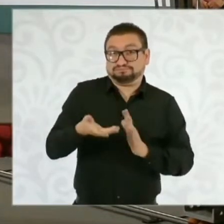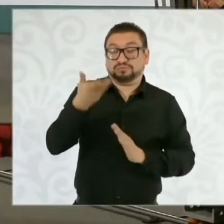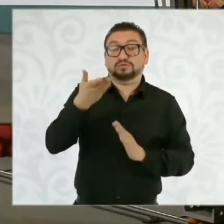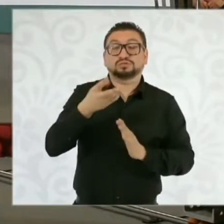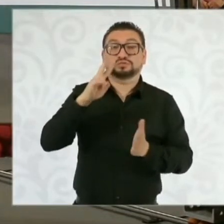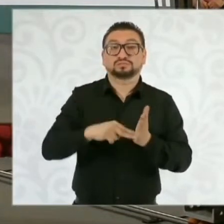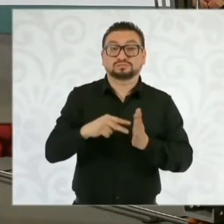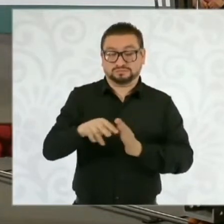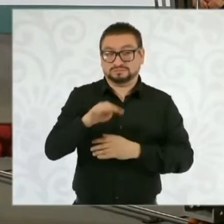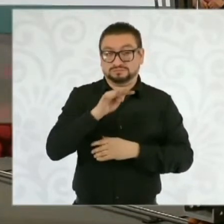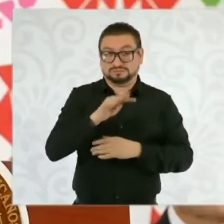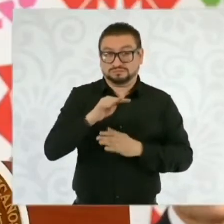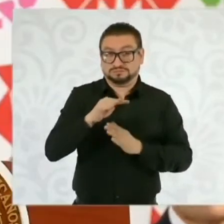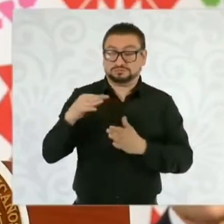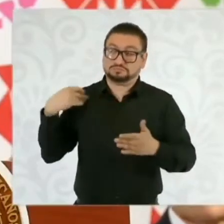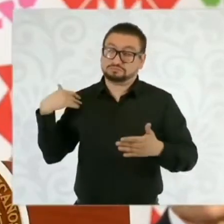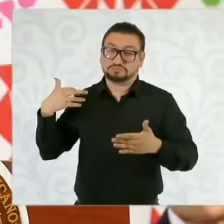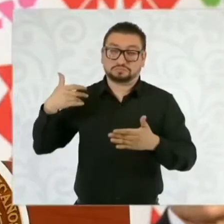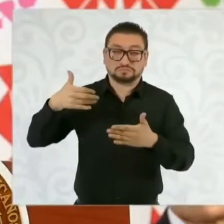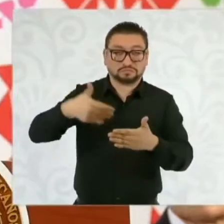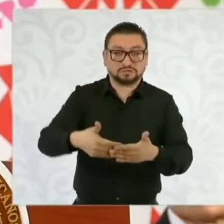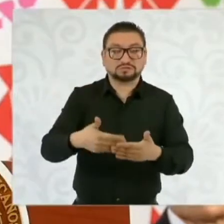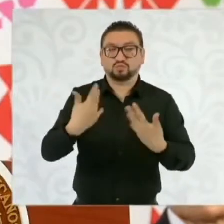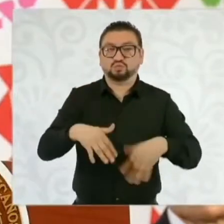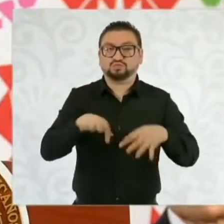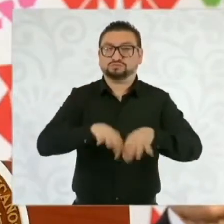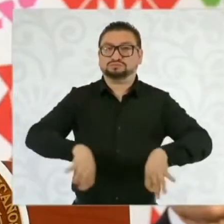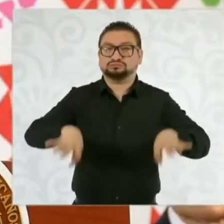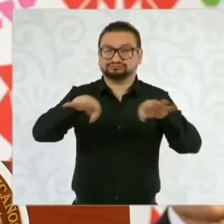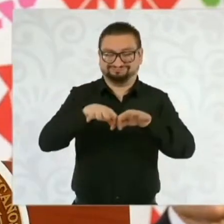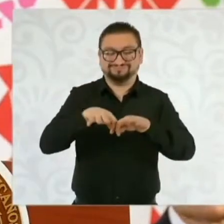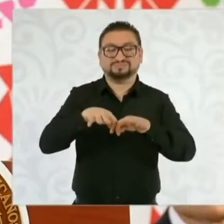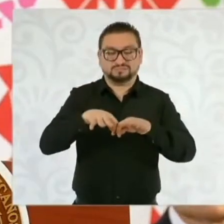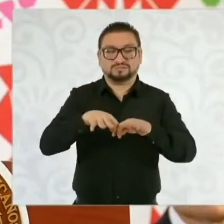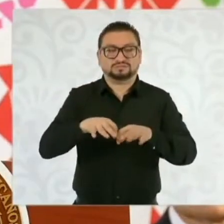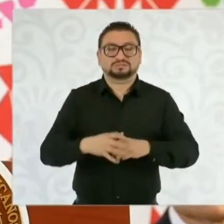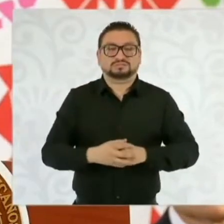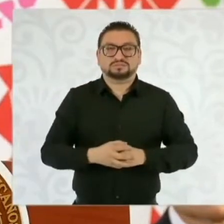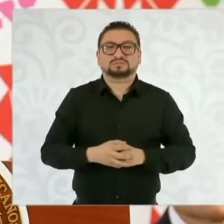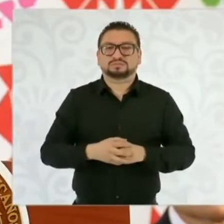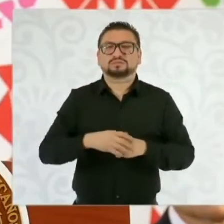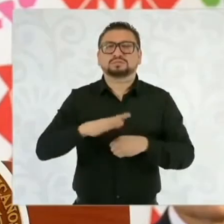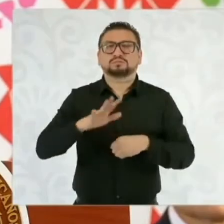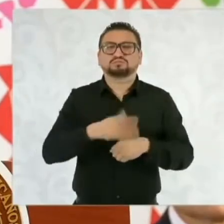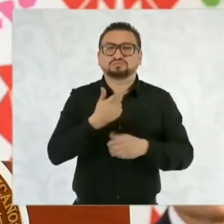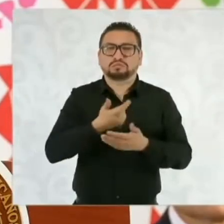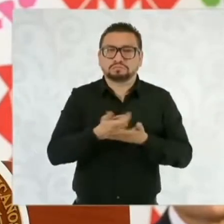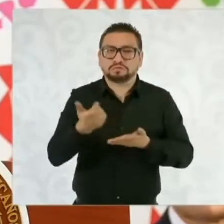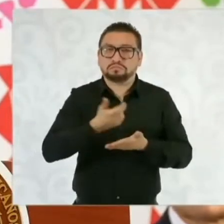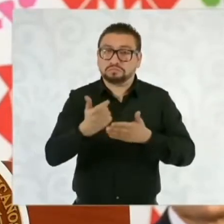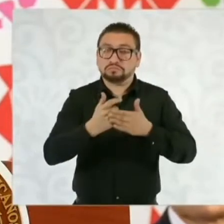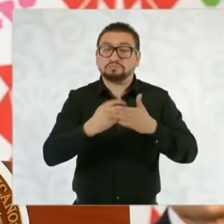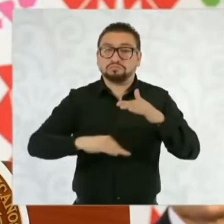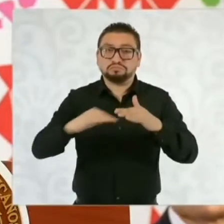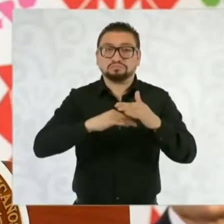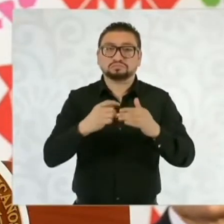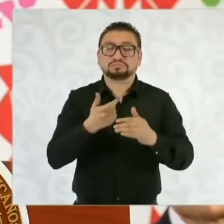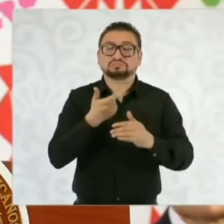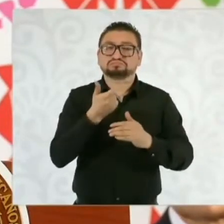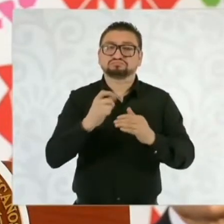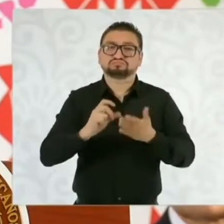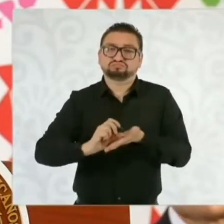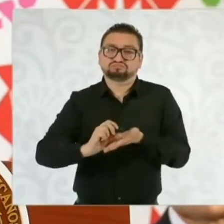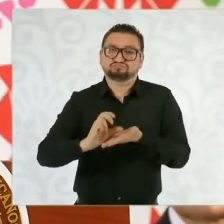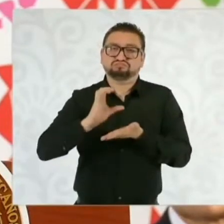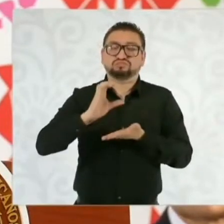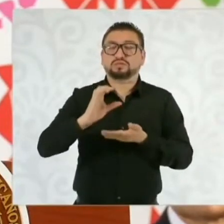del 2019 han tenido un importante impacto en el aumento del salario promedio de las personas